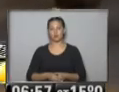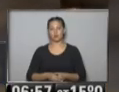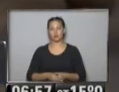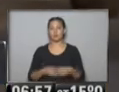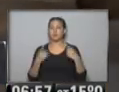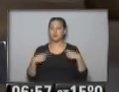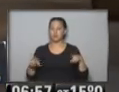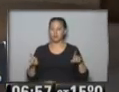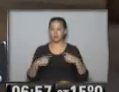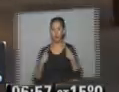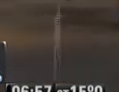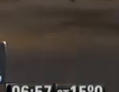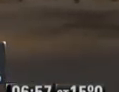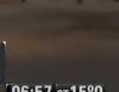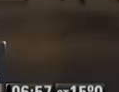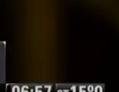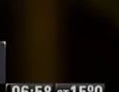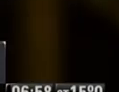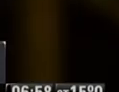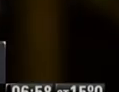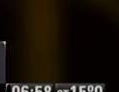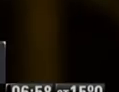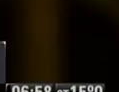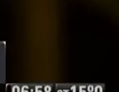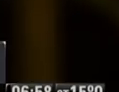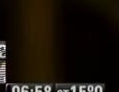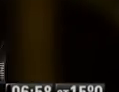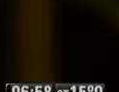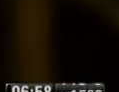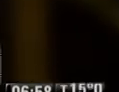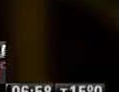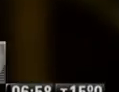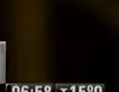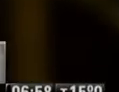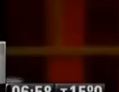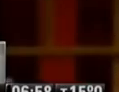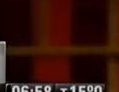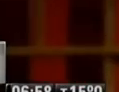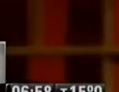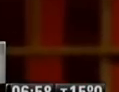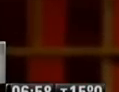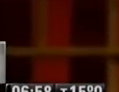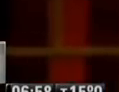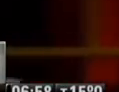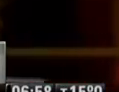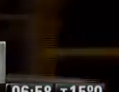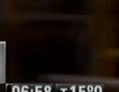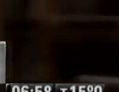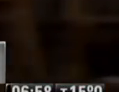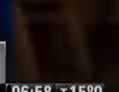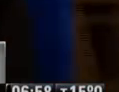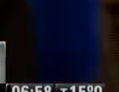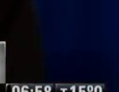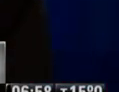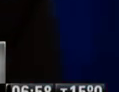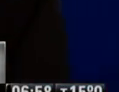Otra vez que tú me dices que sí. Una vez que yo te digo por fin. Estás fresca, radiante,